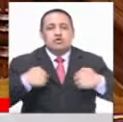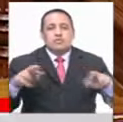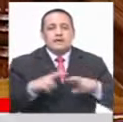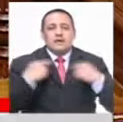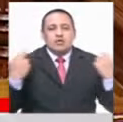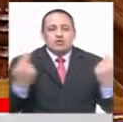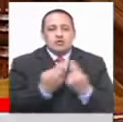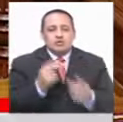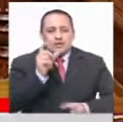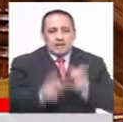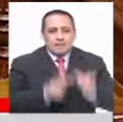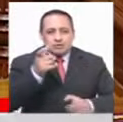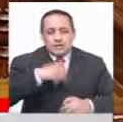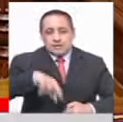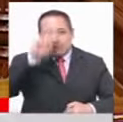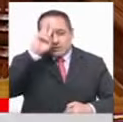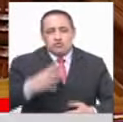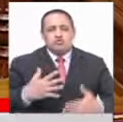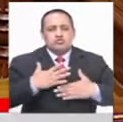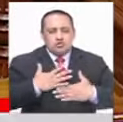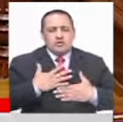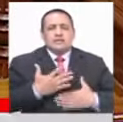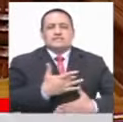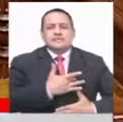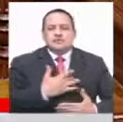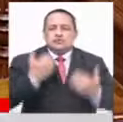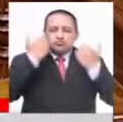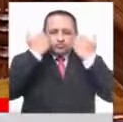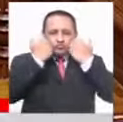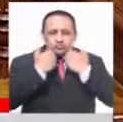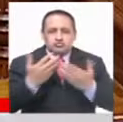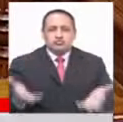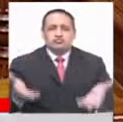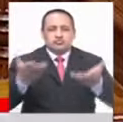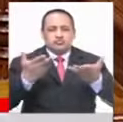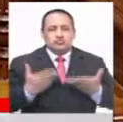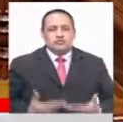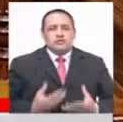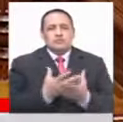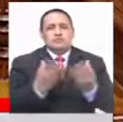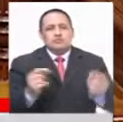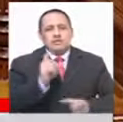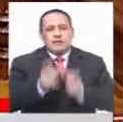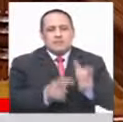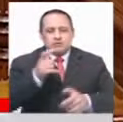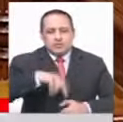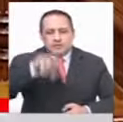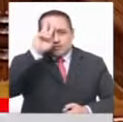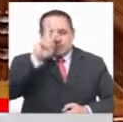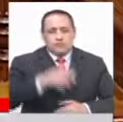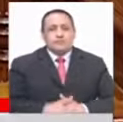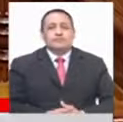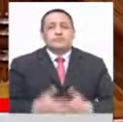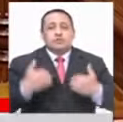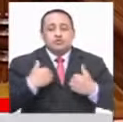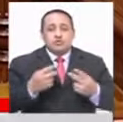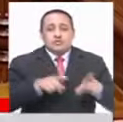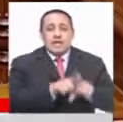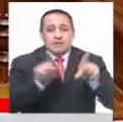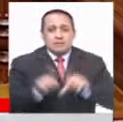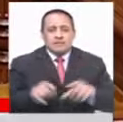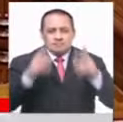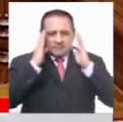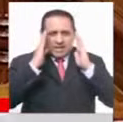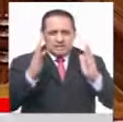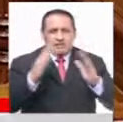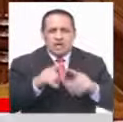con mi pueblo. He sentido su cariño y el reconocimiento de esta patria querida. He escuchado también